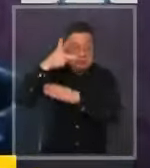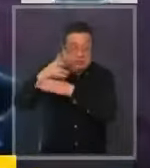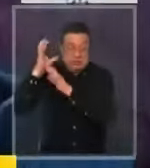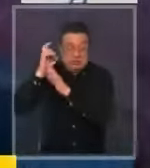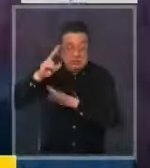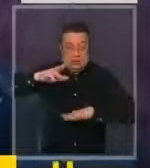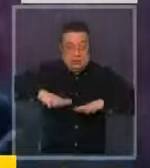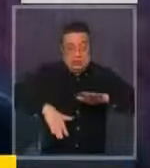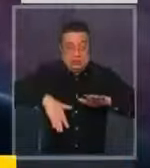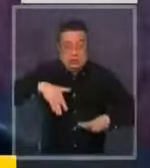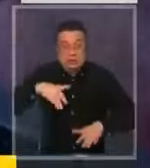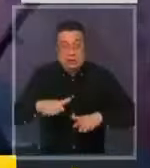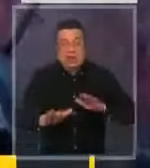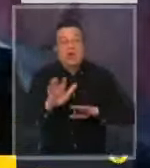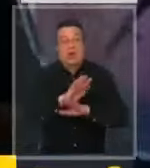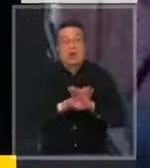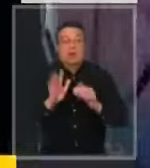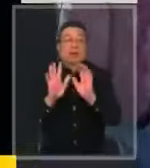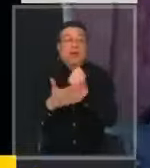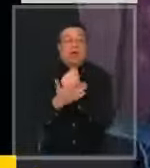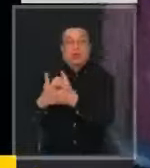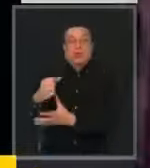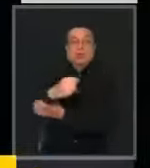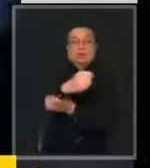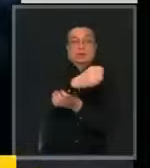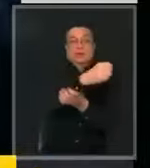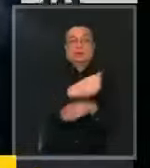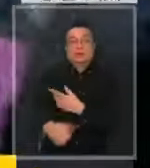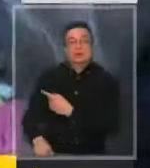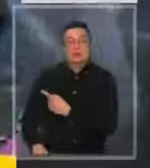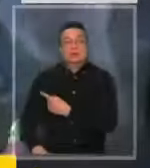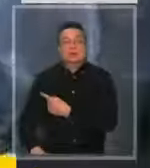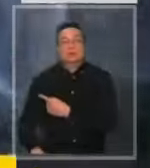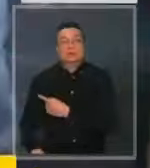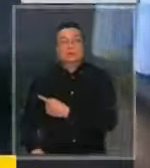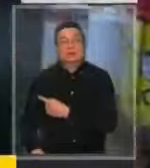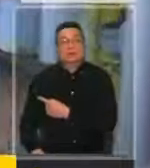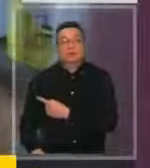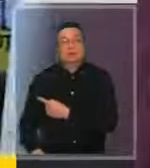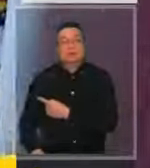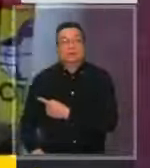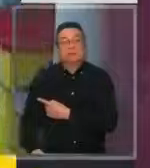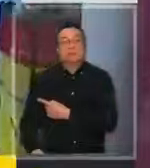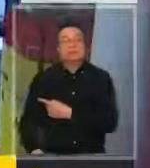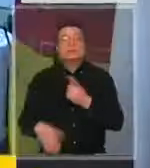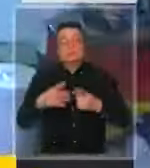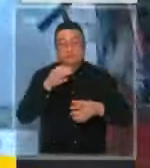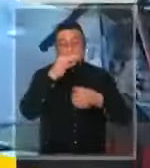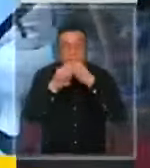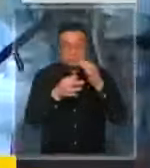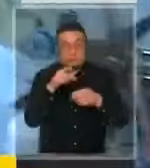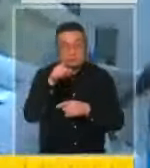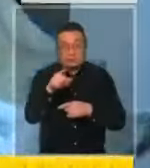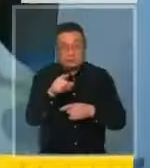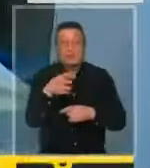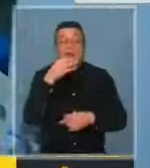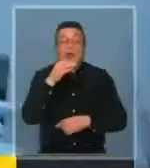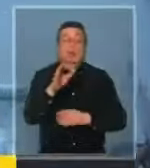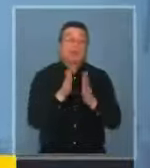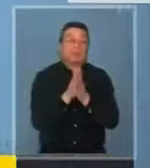está... A ver, lo voy a ayudar porque, bueno, ¿puedo ir? Sí, ya. Sí, mientras relata Felipe la situación, hacemos el llamado